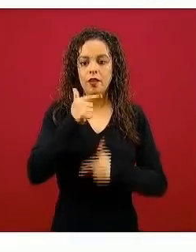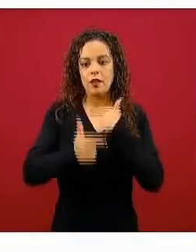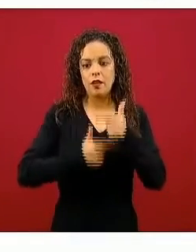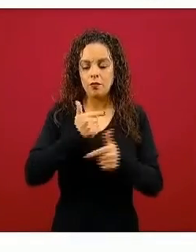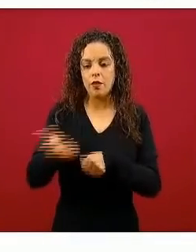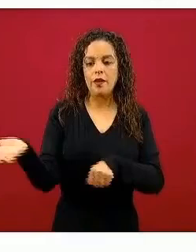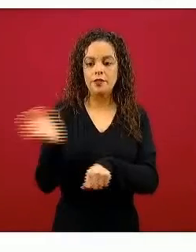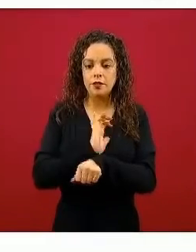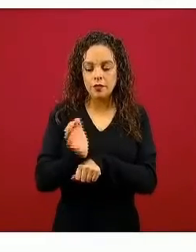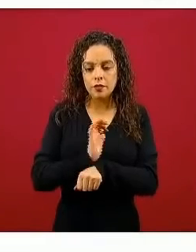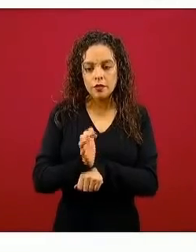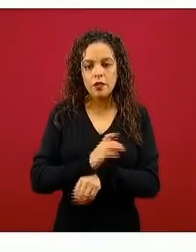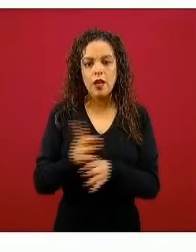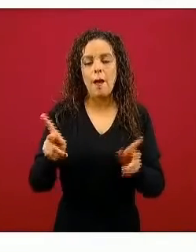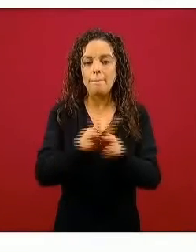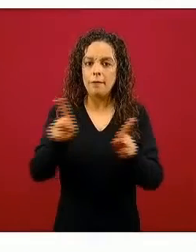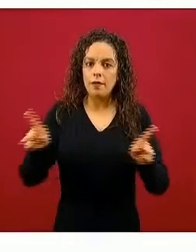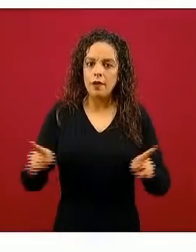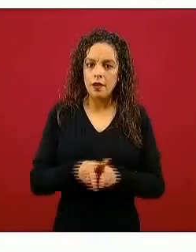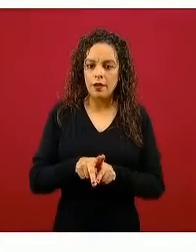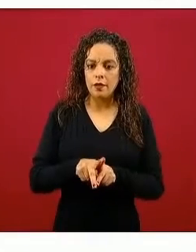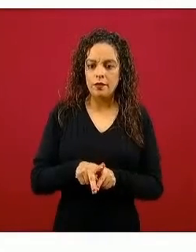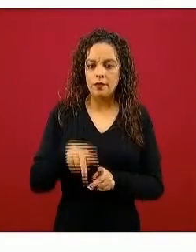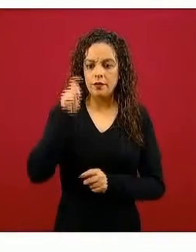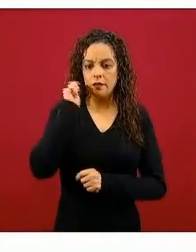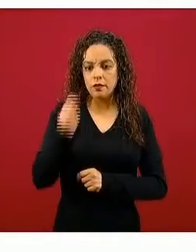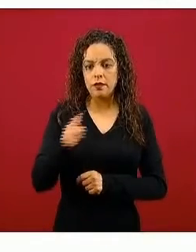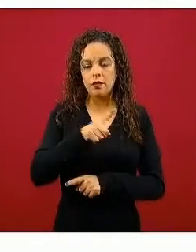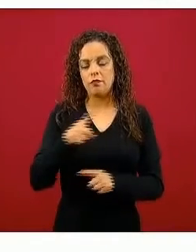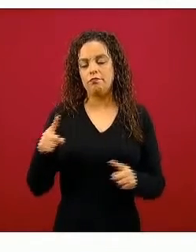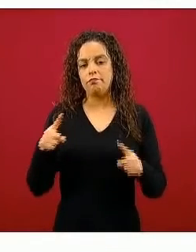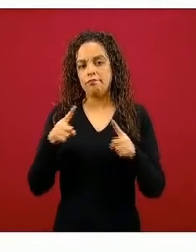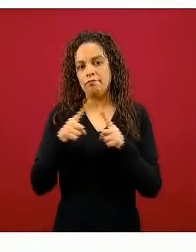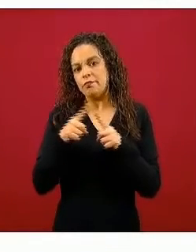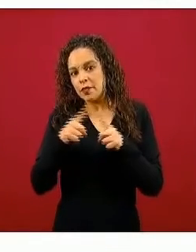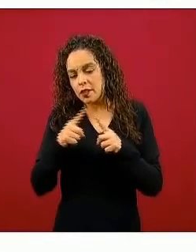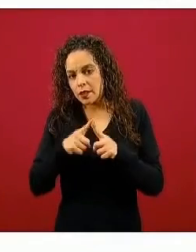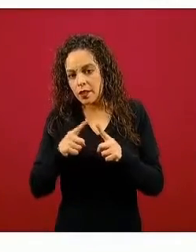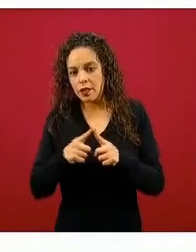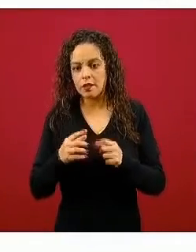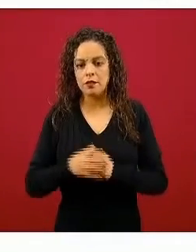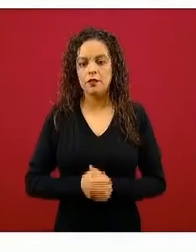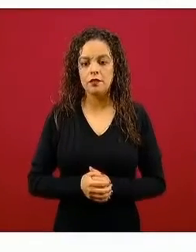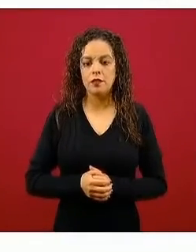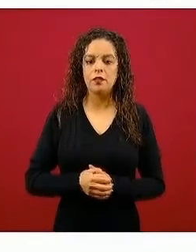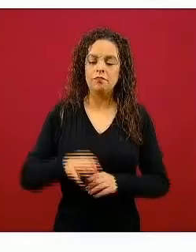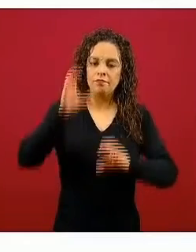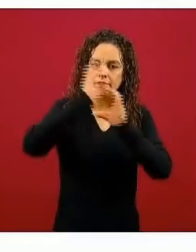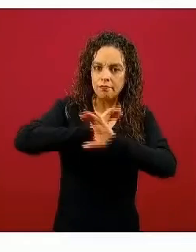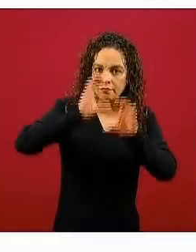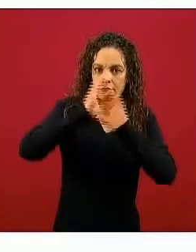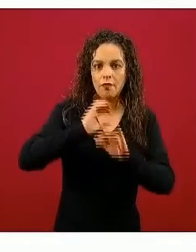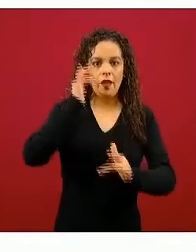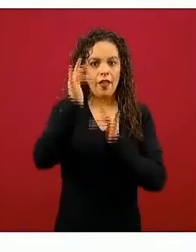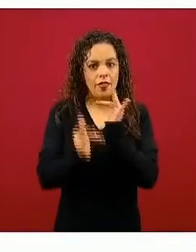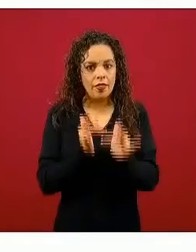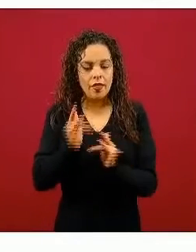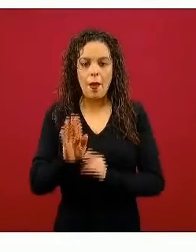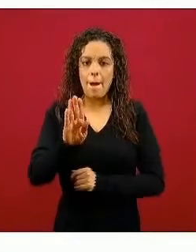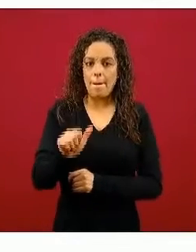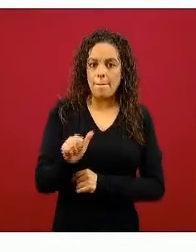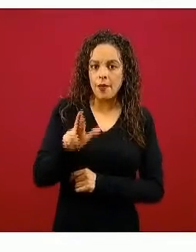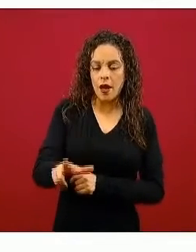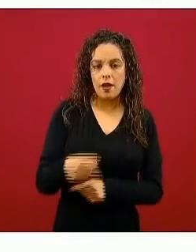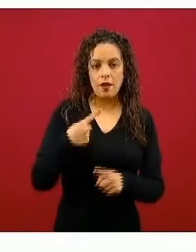centros comerciales, los lugares de culto, los eventos masivos, discotecas, bares,